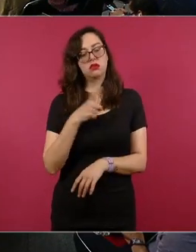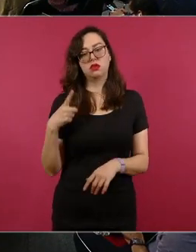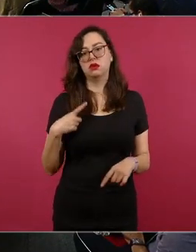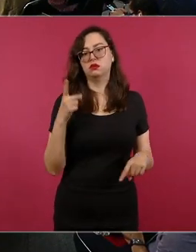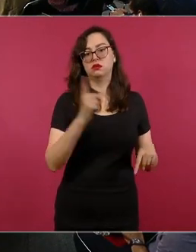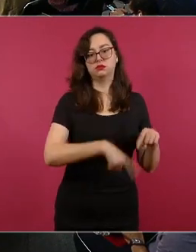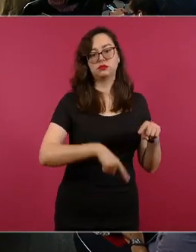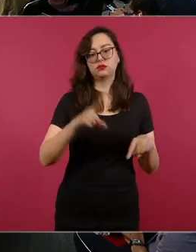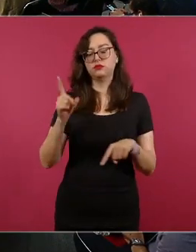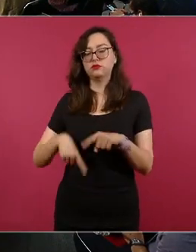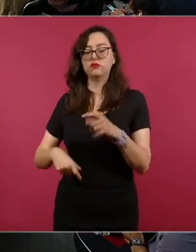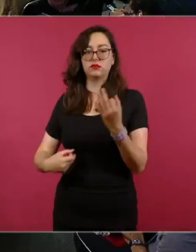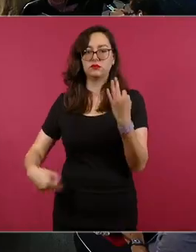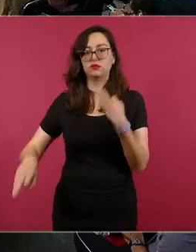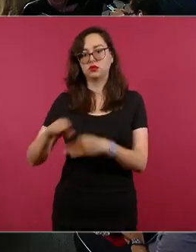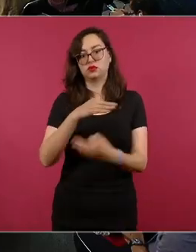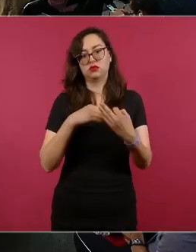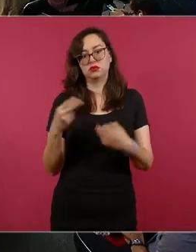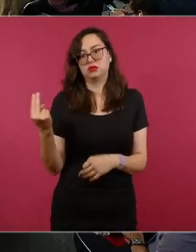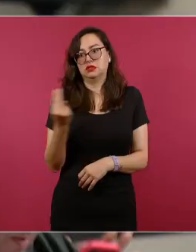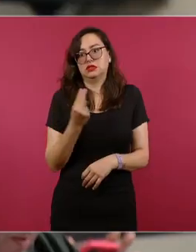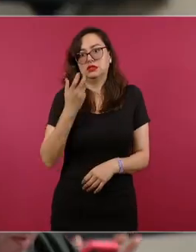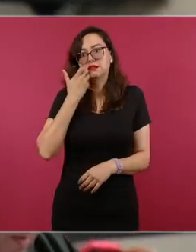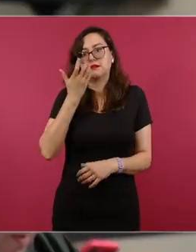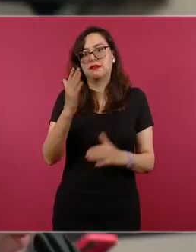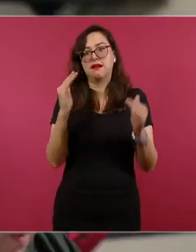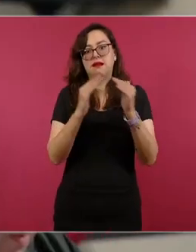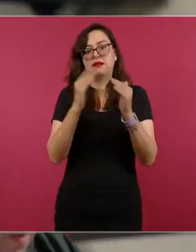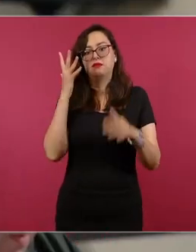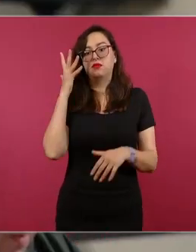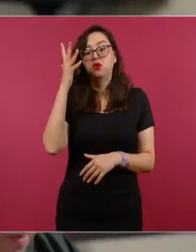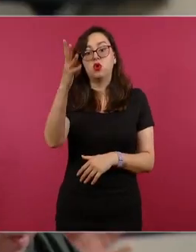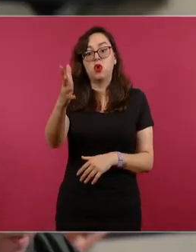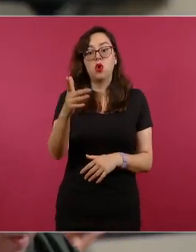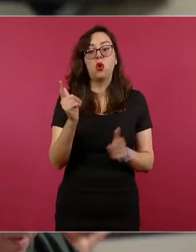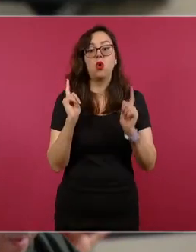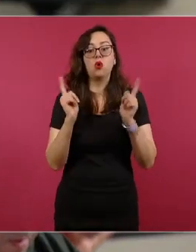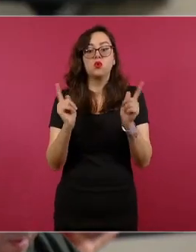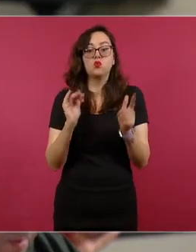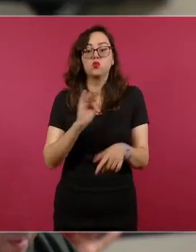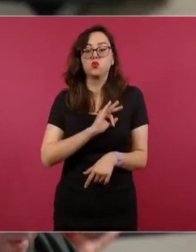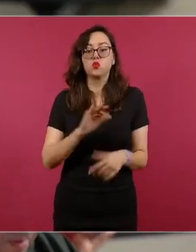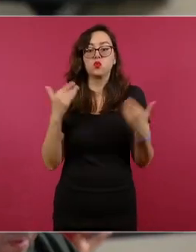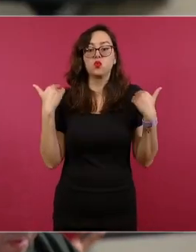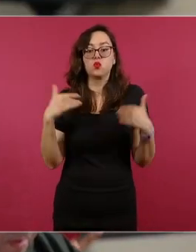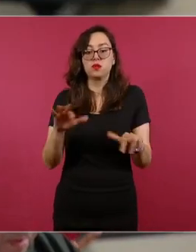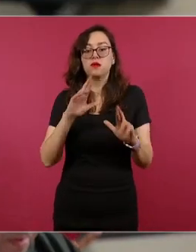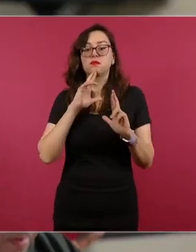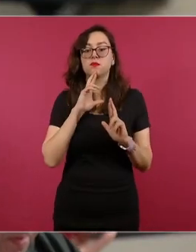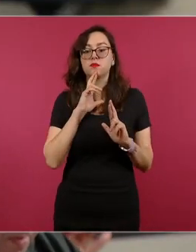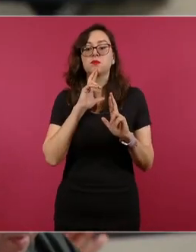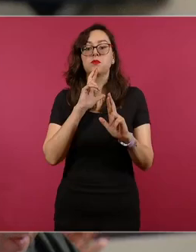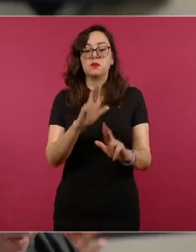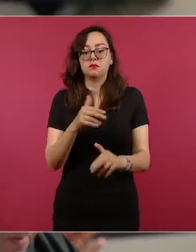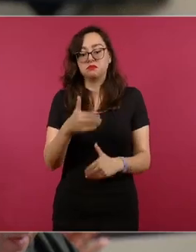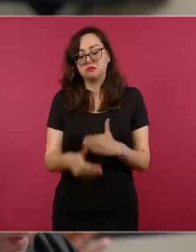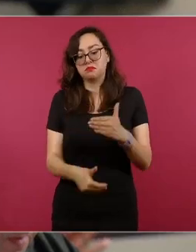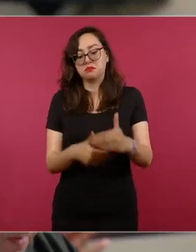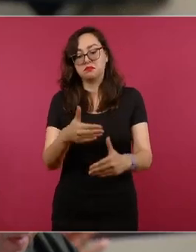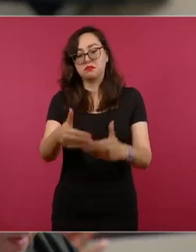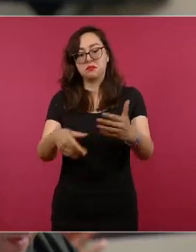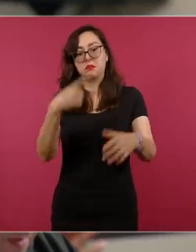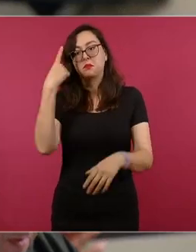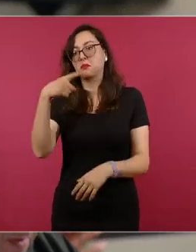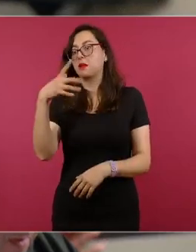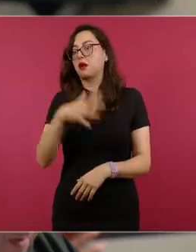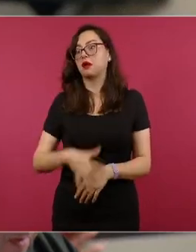compatriotas. Señor presidente, exploramos su respuesta con la esperanza de que sea un paso hacia un cambio positivo y significativo para